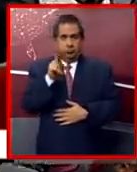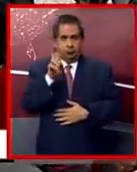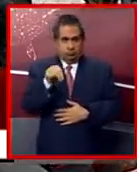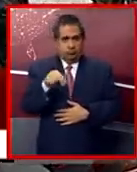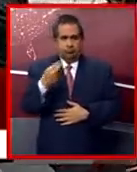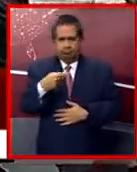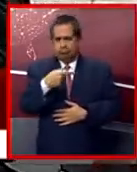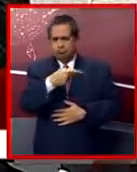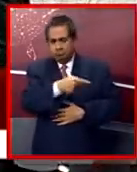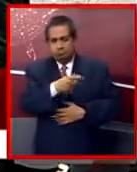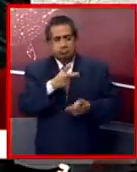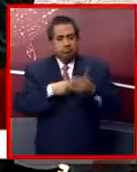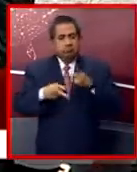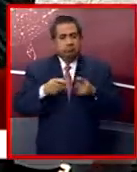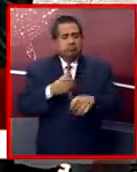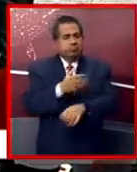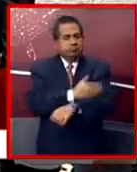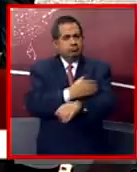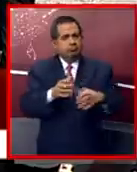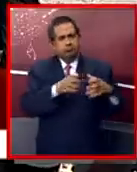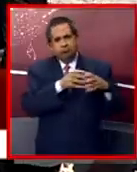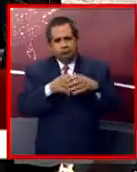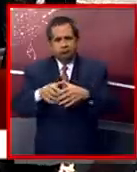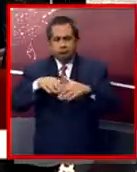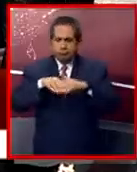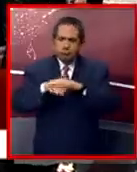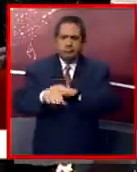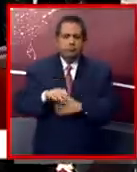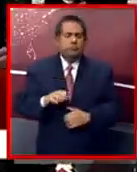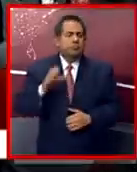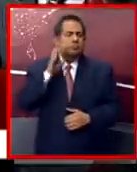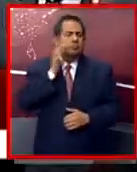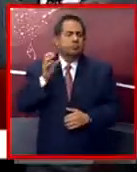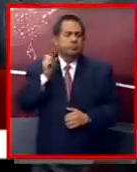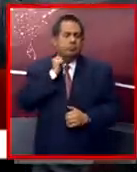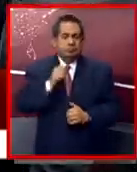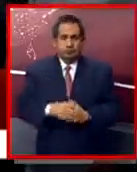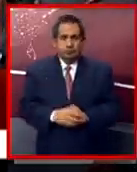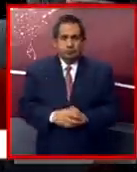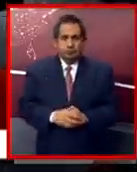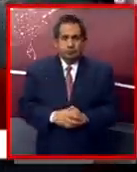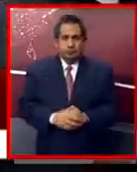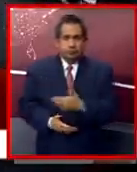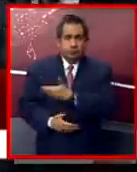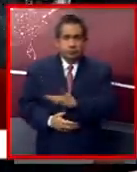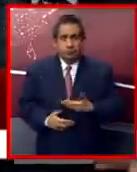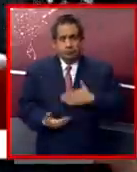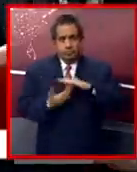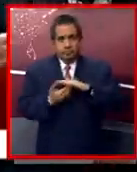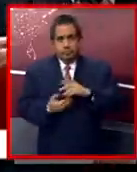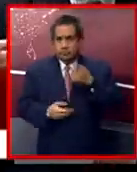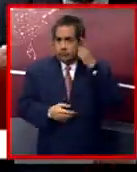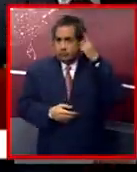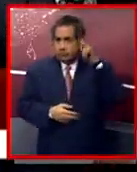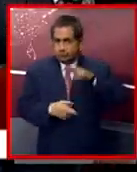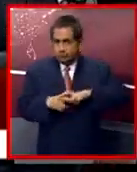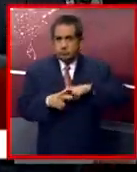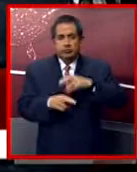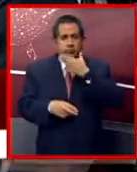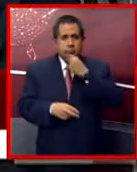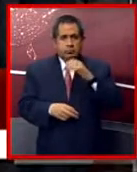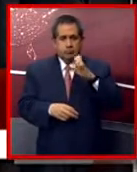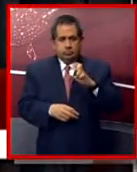una delegación a las puertas del recinto legislativo de la Cámara Alta. El presidente de la mesa directiva del Senado,